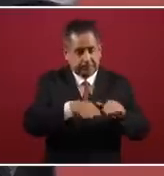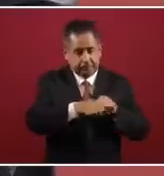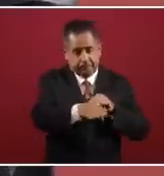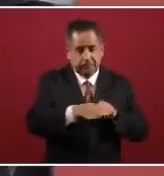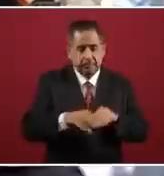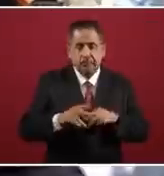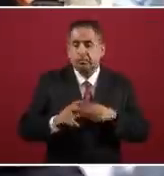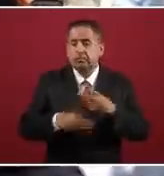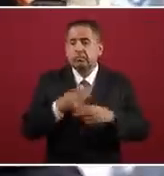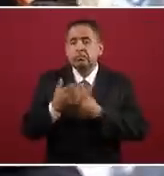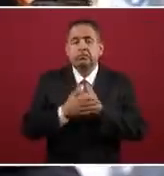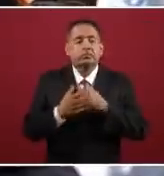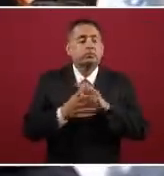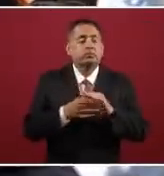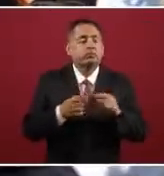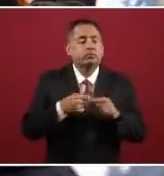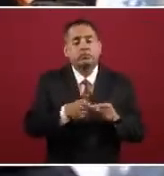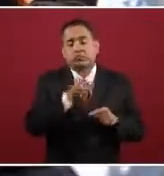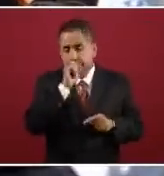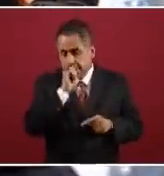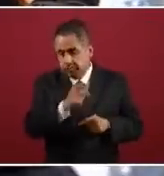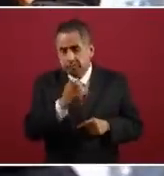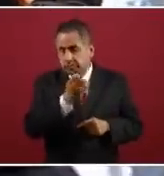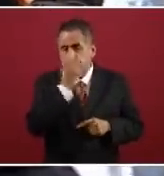lo vamos a hacer en las escuelas.